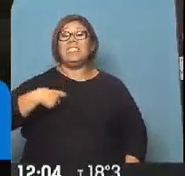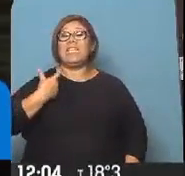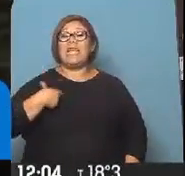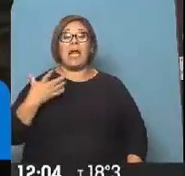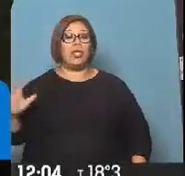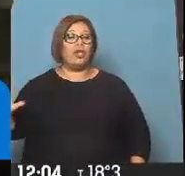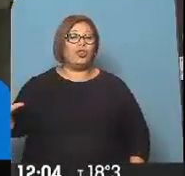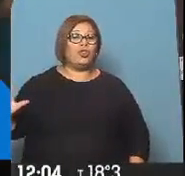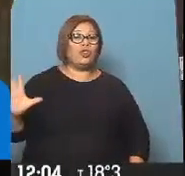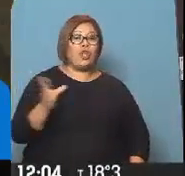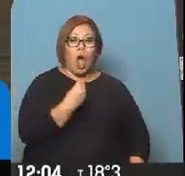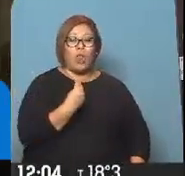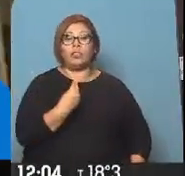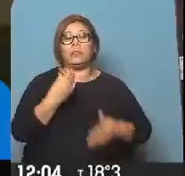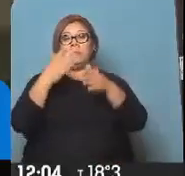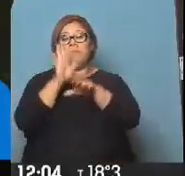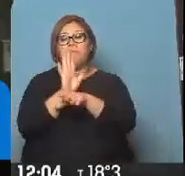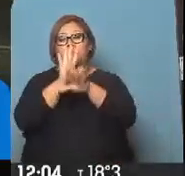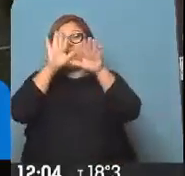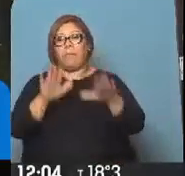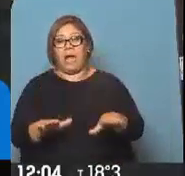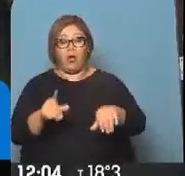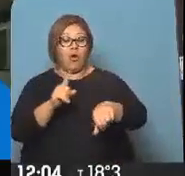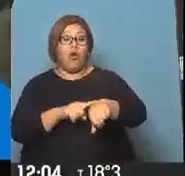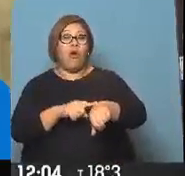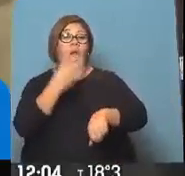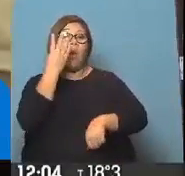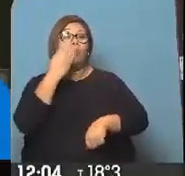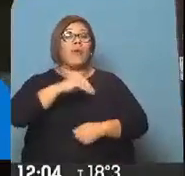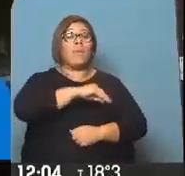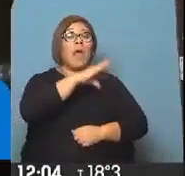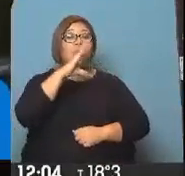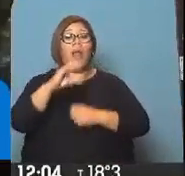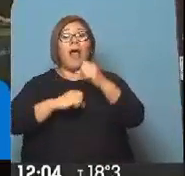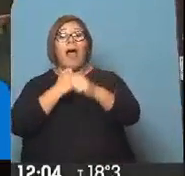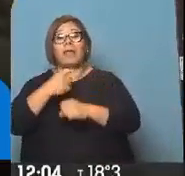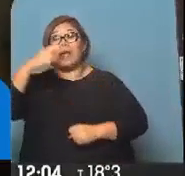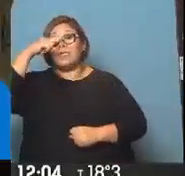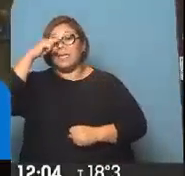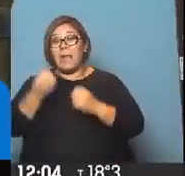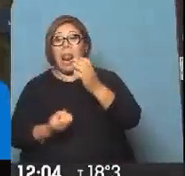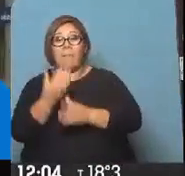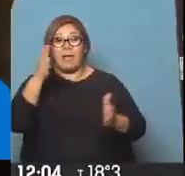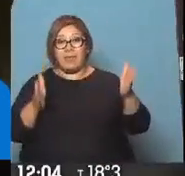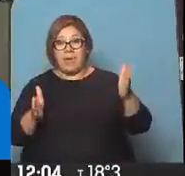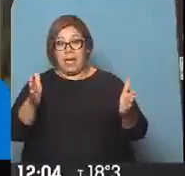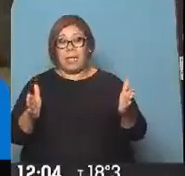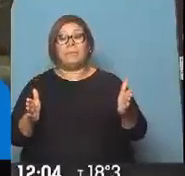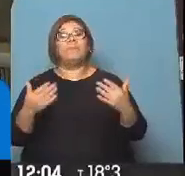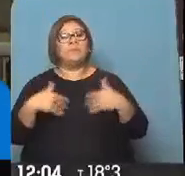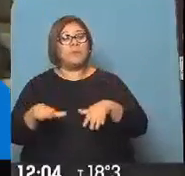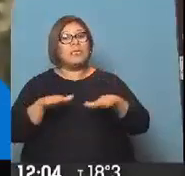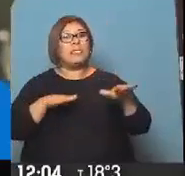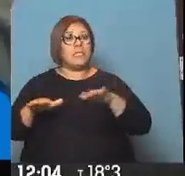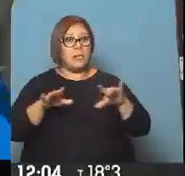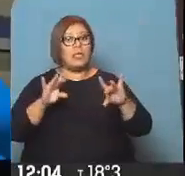van a una medida de fuerza entre las 4 de la madrugada y las 7 de la mañana situación que no solamente